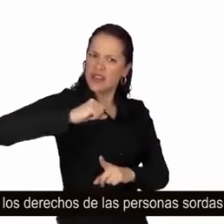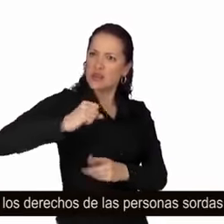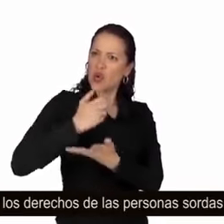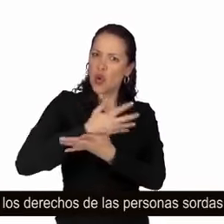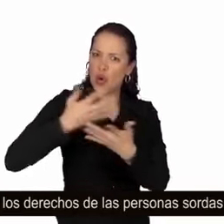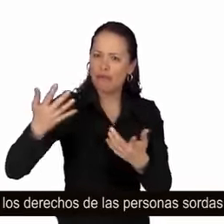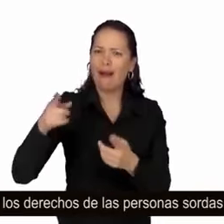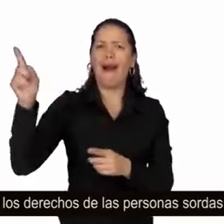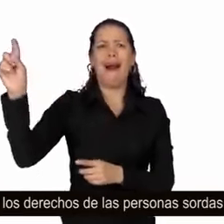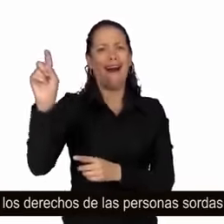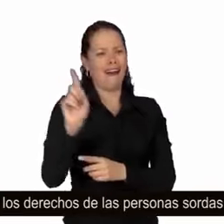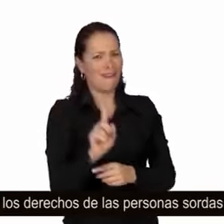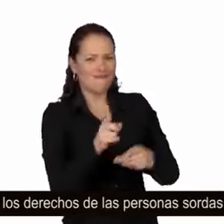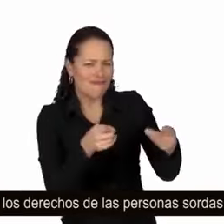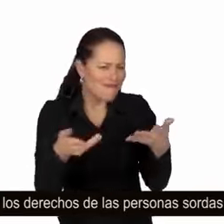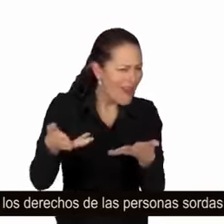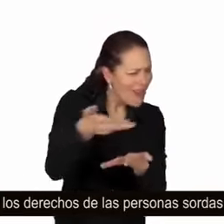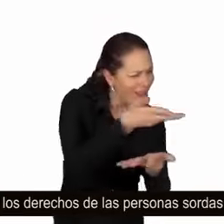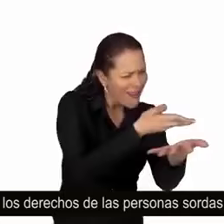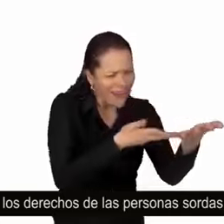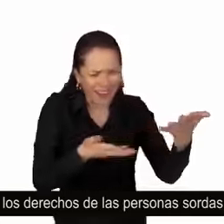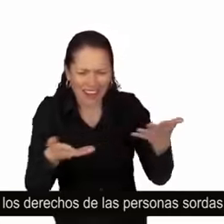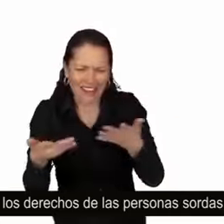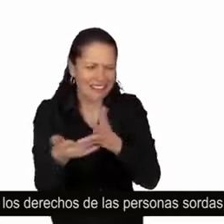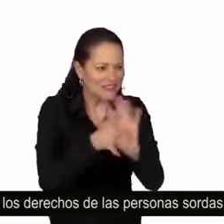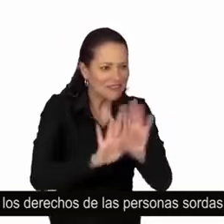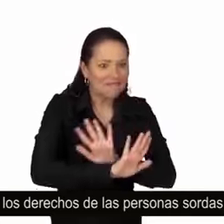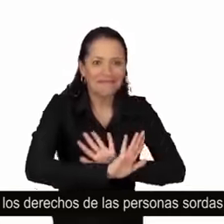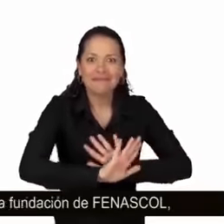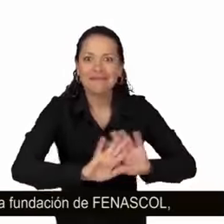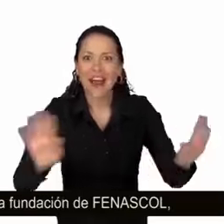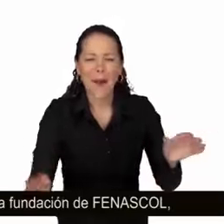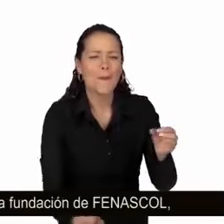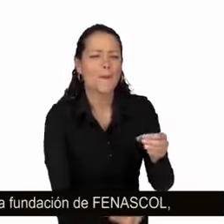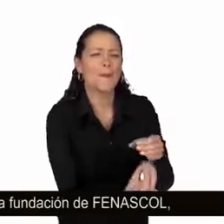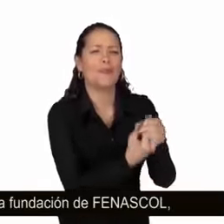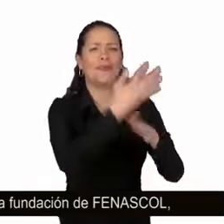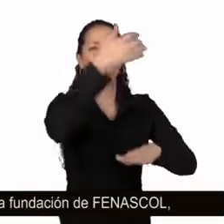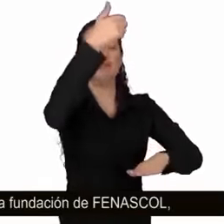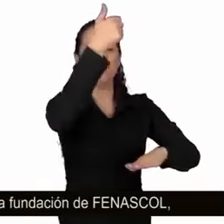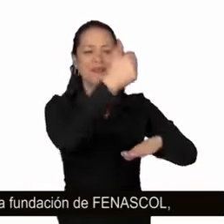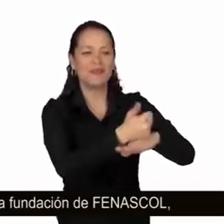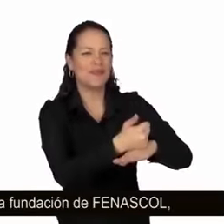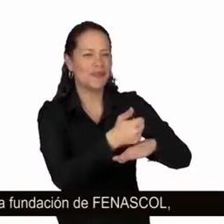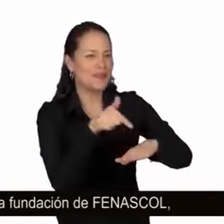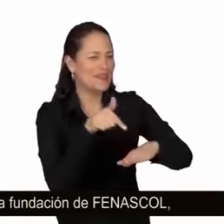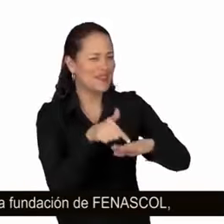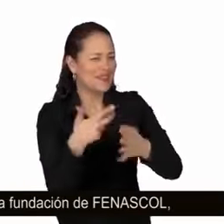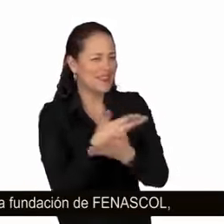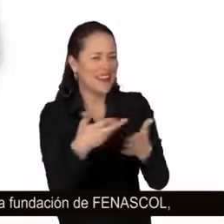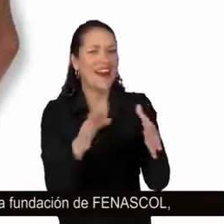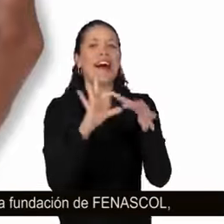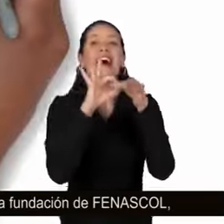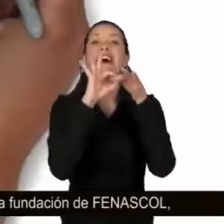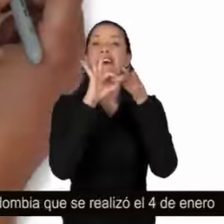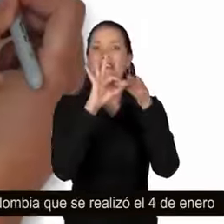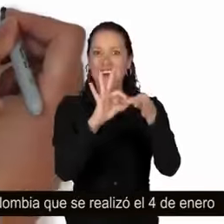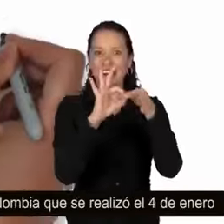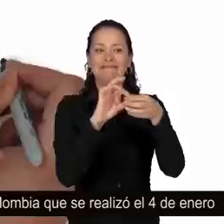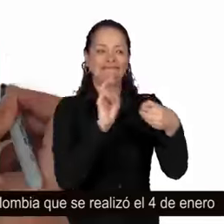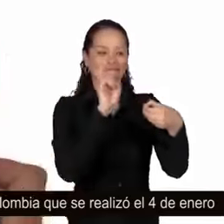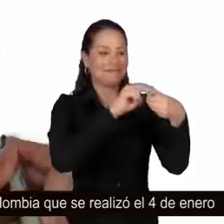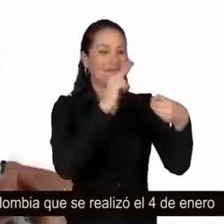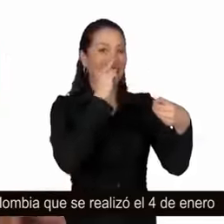realizarlo y el conocimiento de cómo poder incidir por los derechos de las personas sordas. Él acompañó todo el proceso de la fundación de